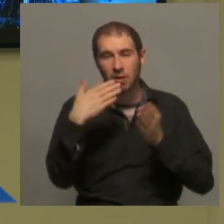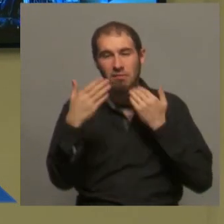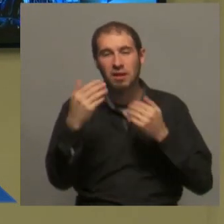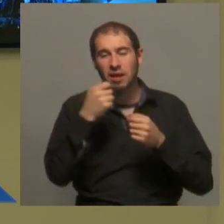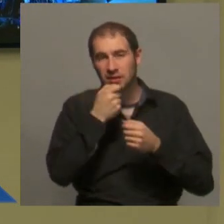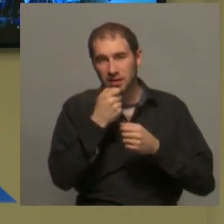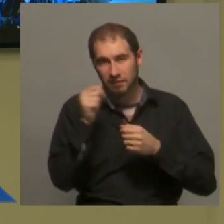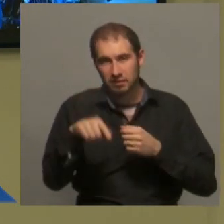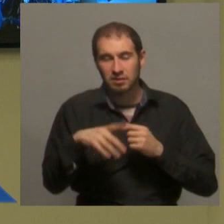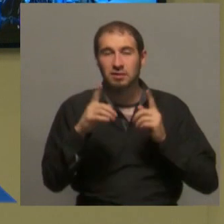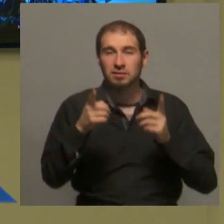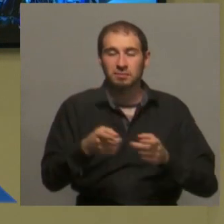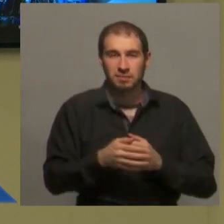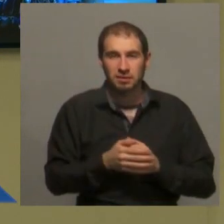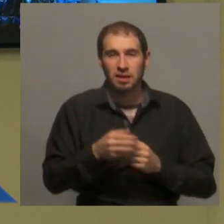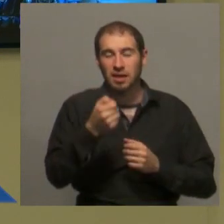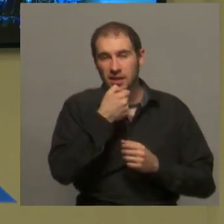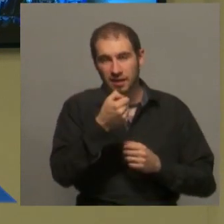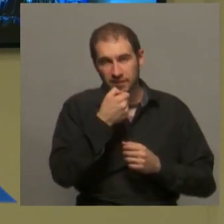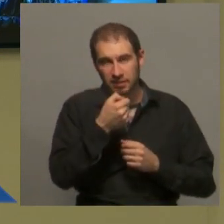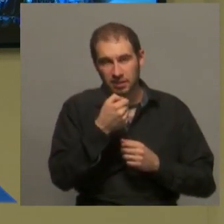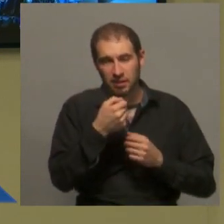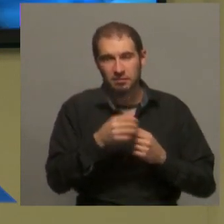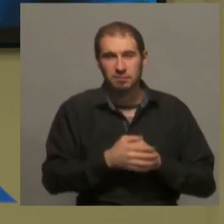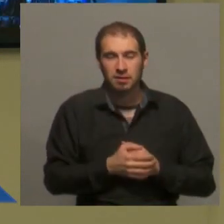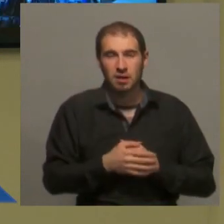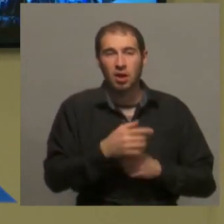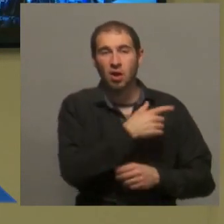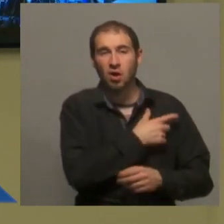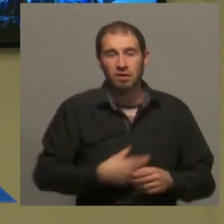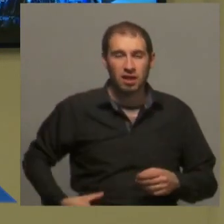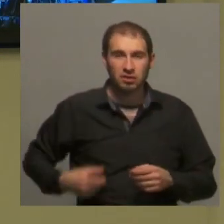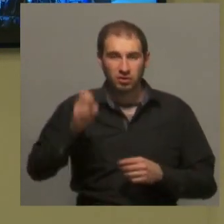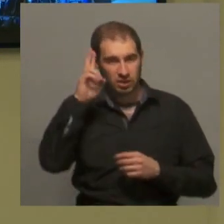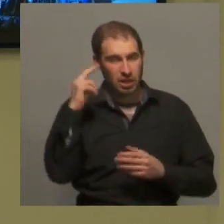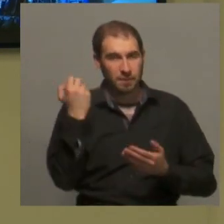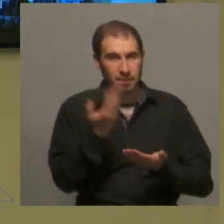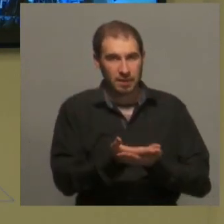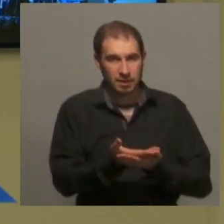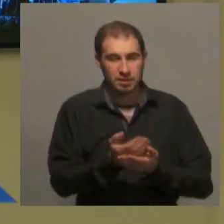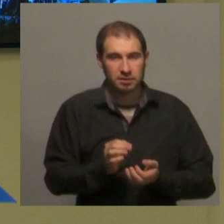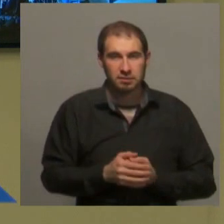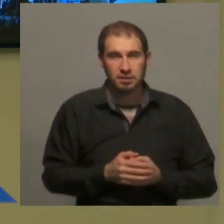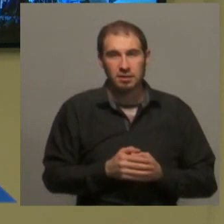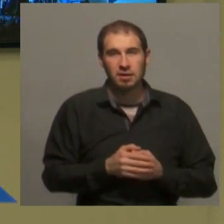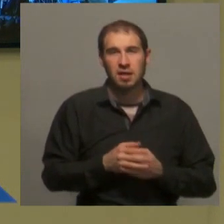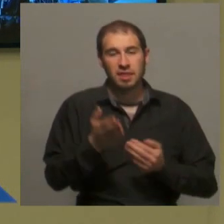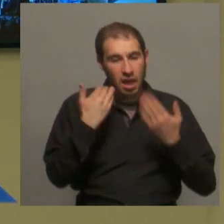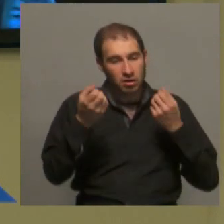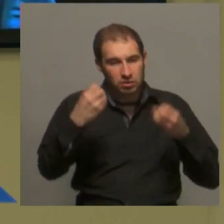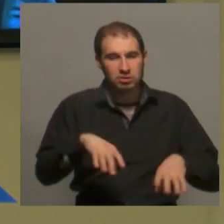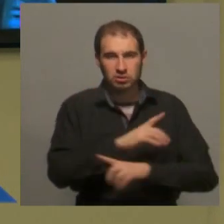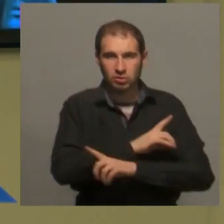entrevista, también estamos pidiendo una entrevista a nuestro gobernador Cornejo, para no renunciar al diálogo,